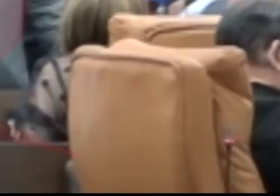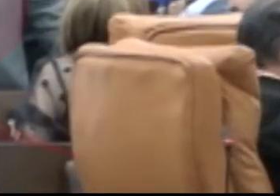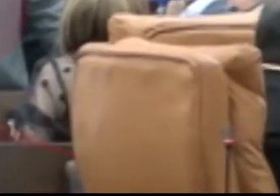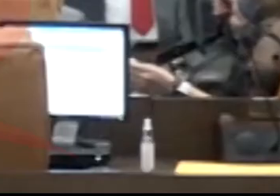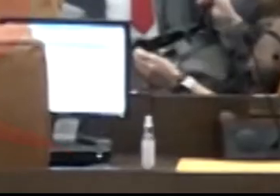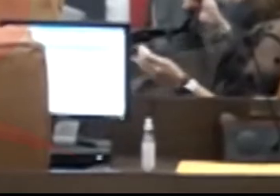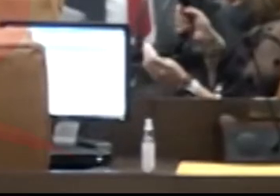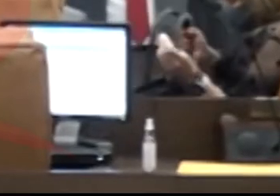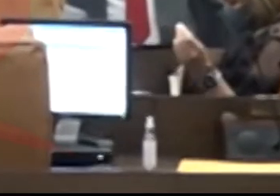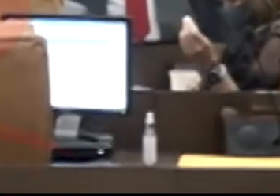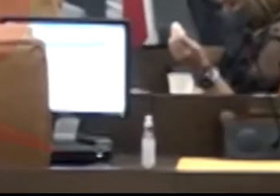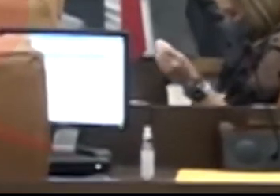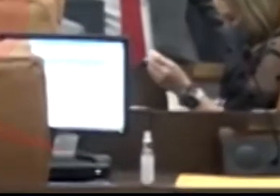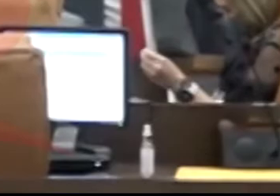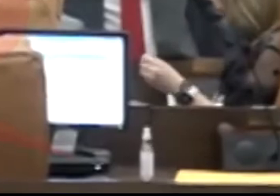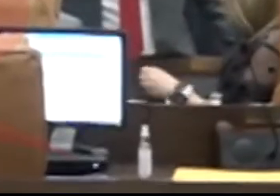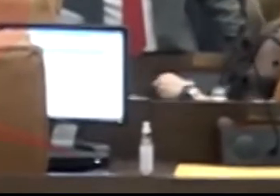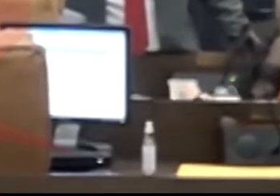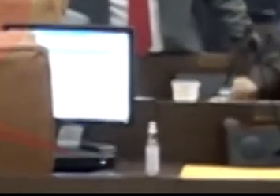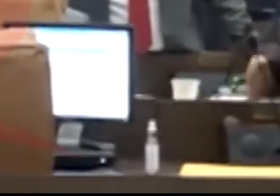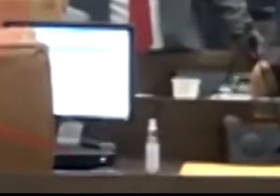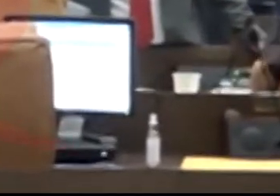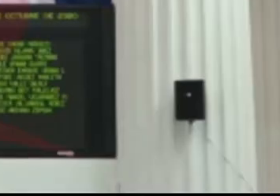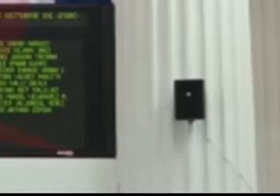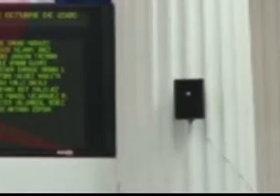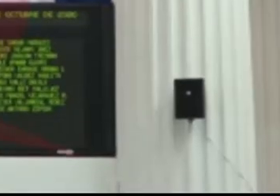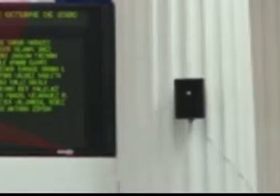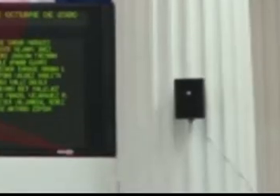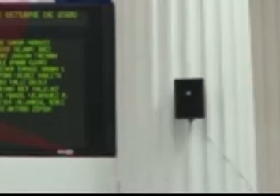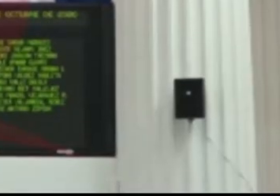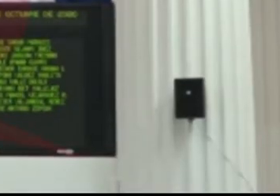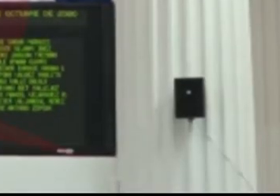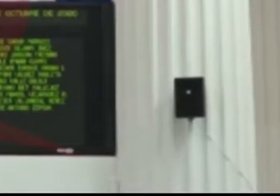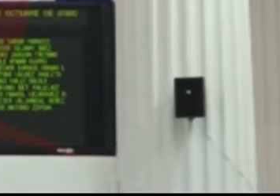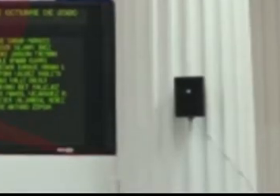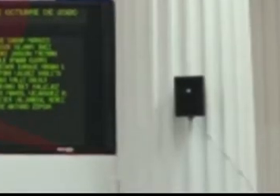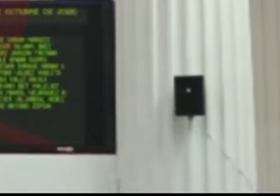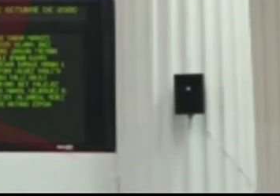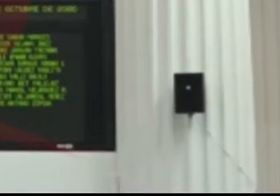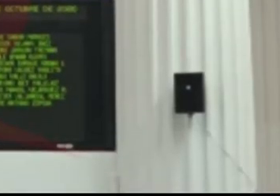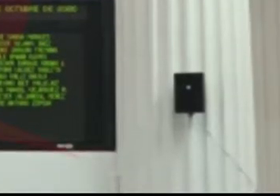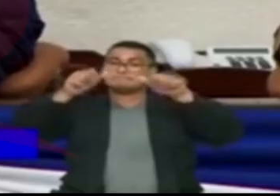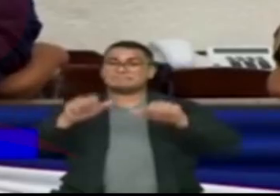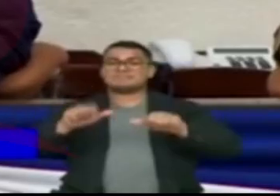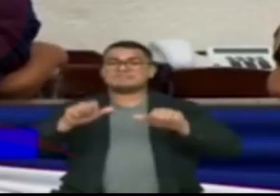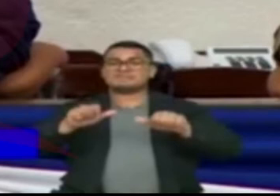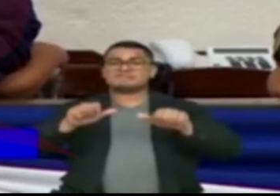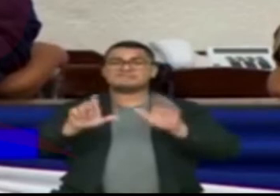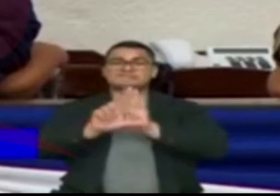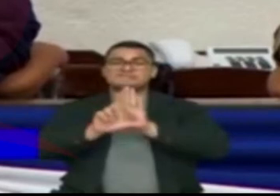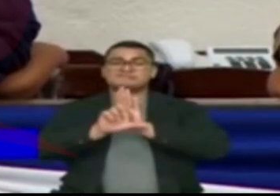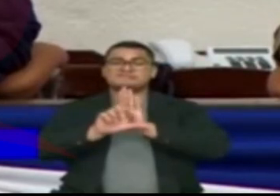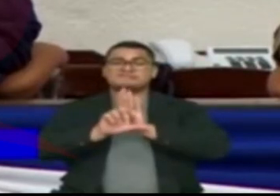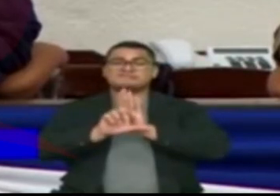posible aprobación a la ley de la iniciativa de agentes extranjeros. De acuerdo a la ley